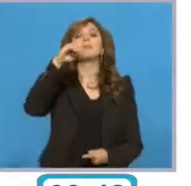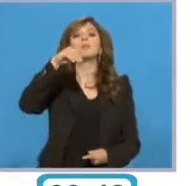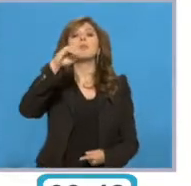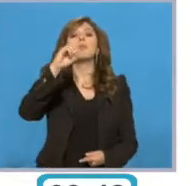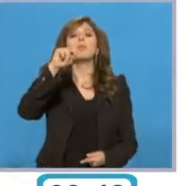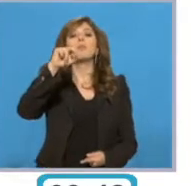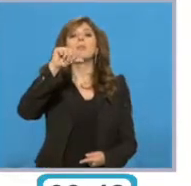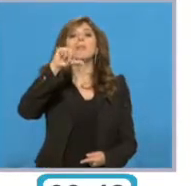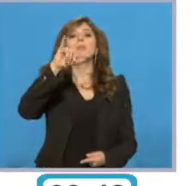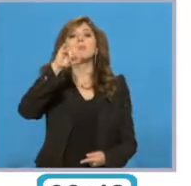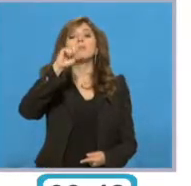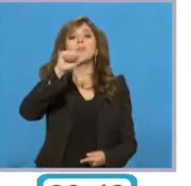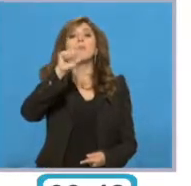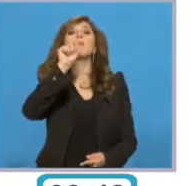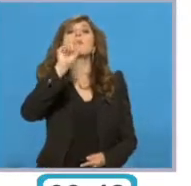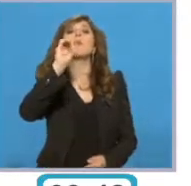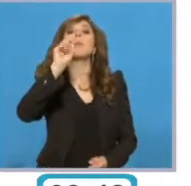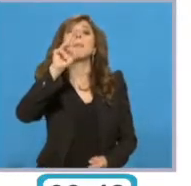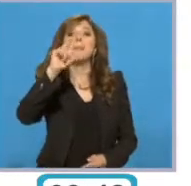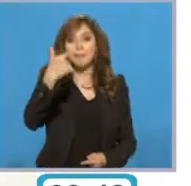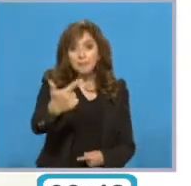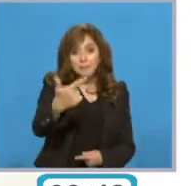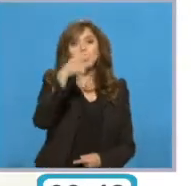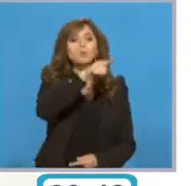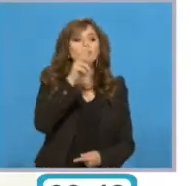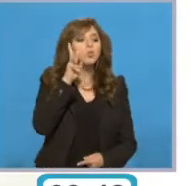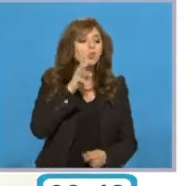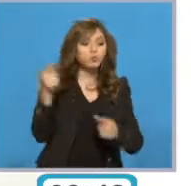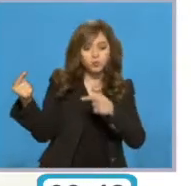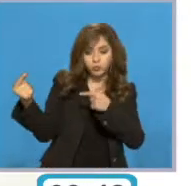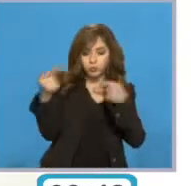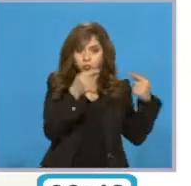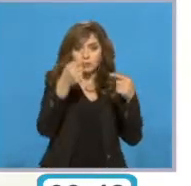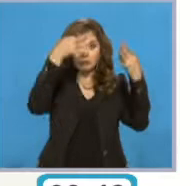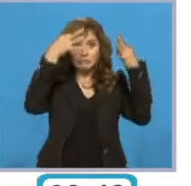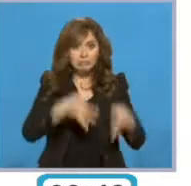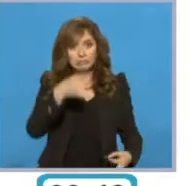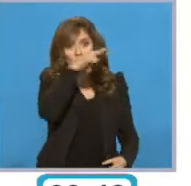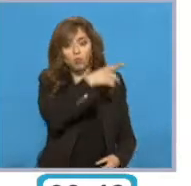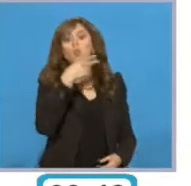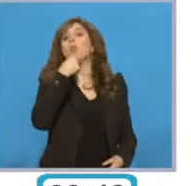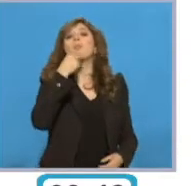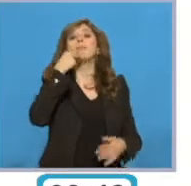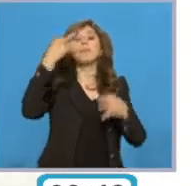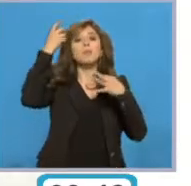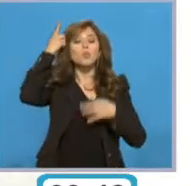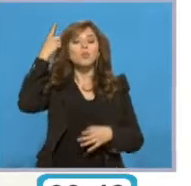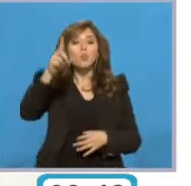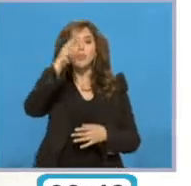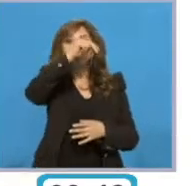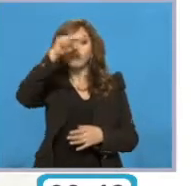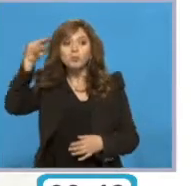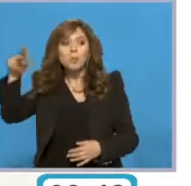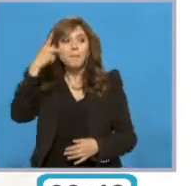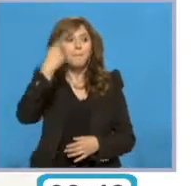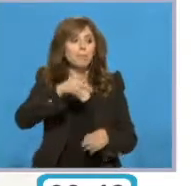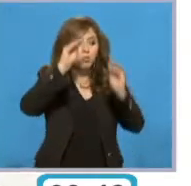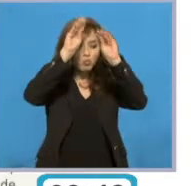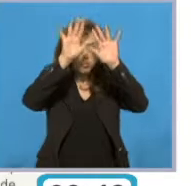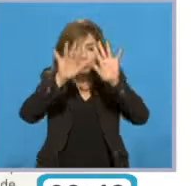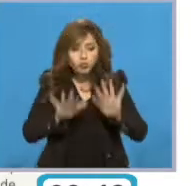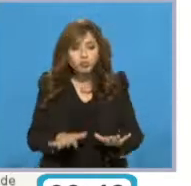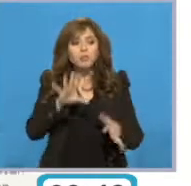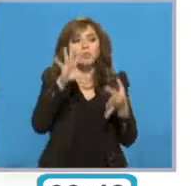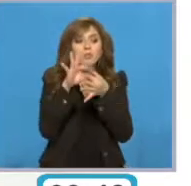vale la pena consultar. Si bien está en disputa el hecho de que sea de él, lo que vale la pena es que el sitio reúna buena cantidad de información sobre